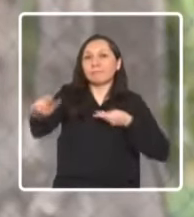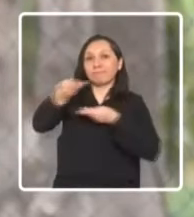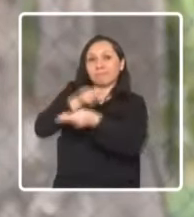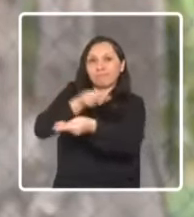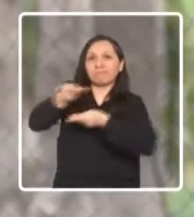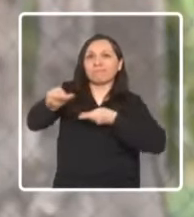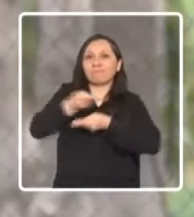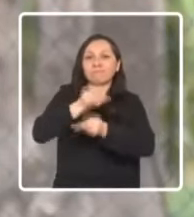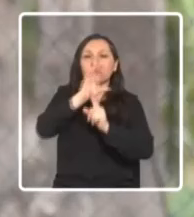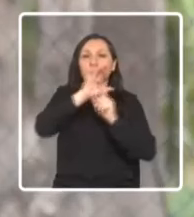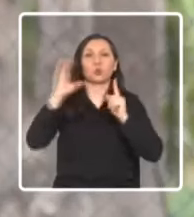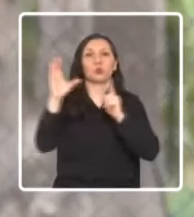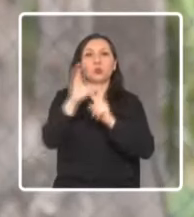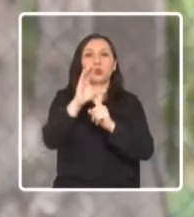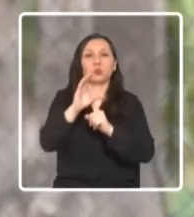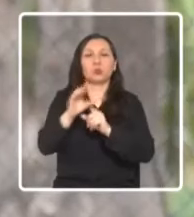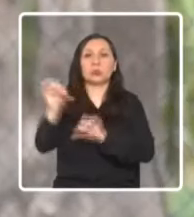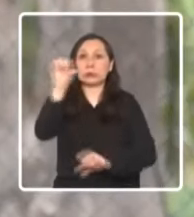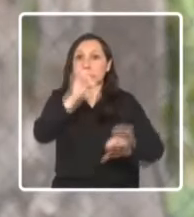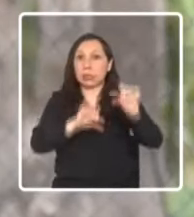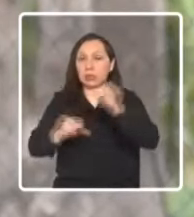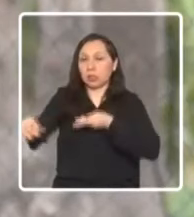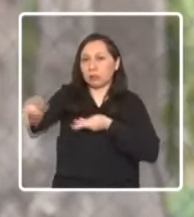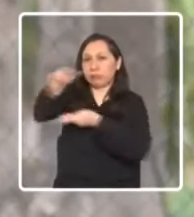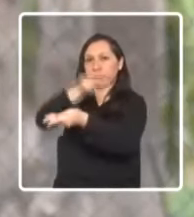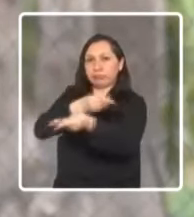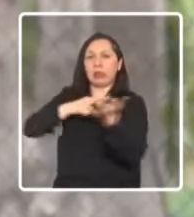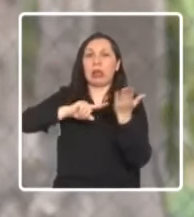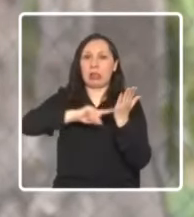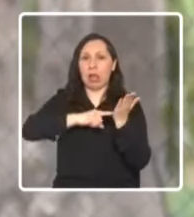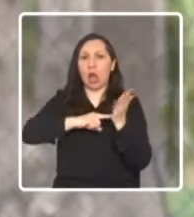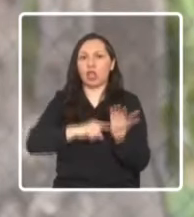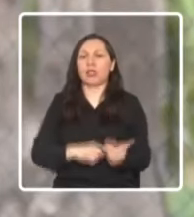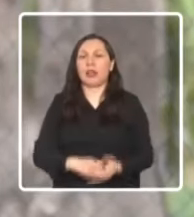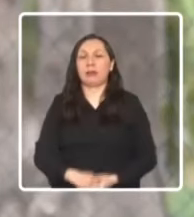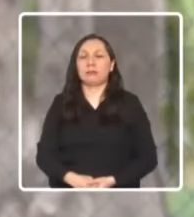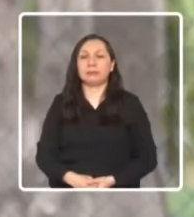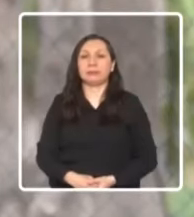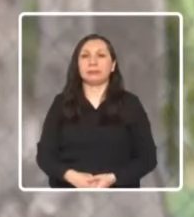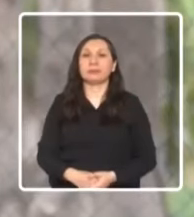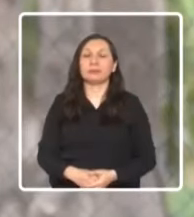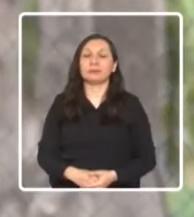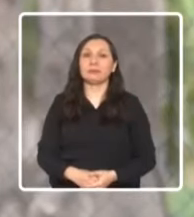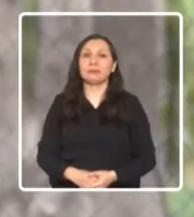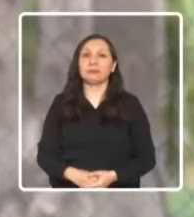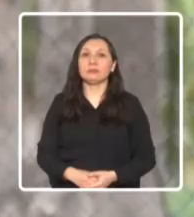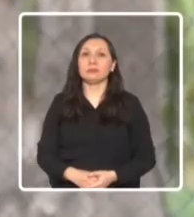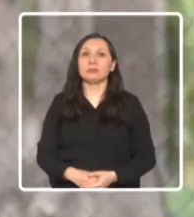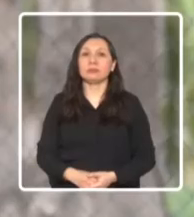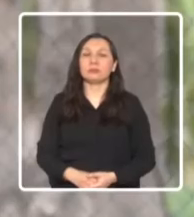intercambios culturales, con intercambios científicos, con intercambios tecnológicos. Fueron